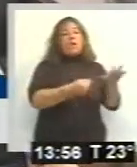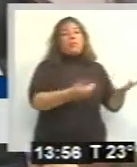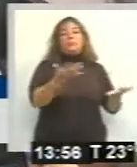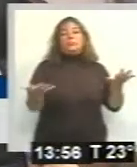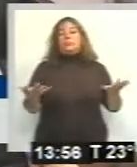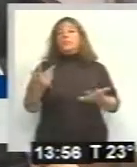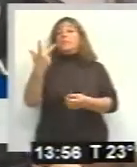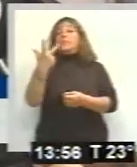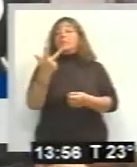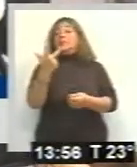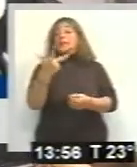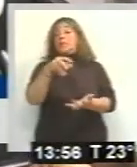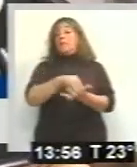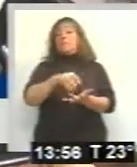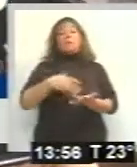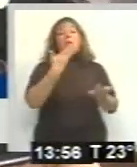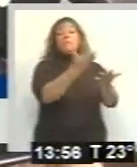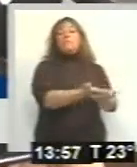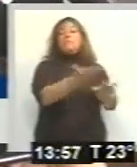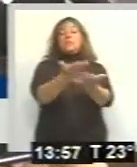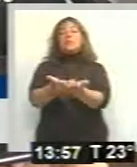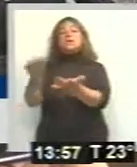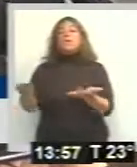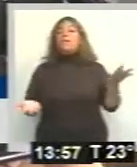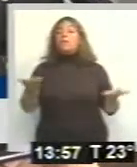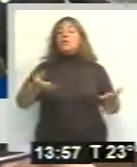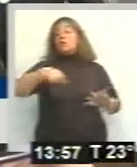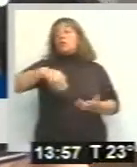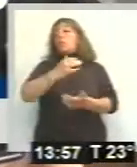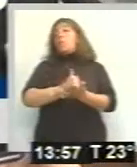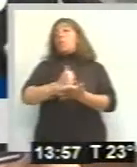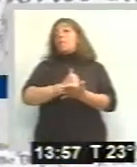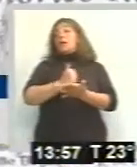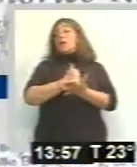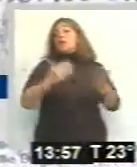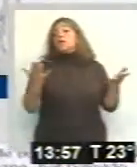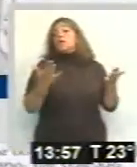presentaron 3 oferentes, y que bueno, estamos a la espera de abrir las ofertas.